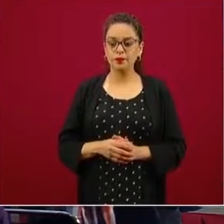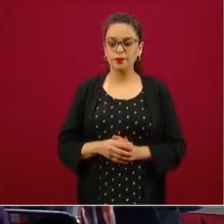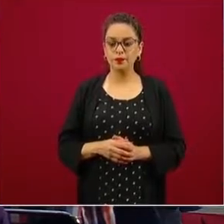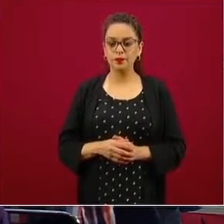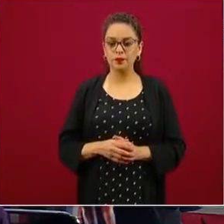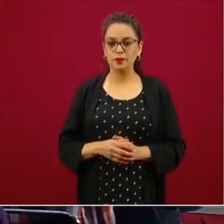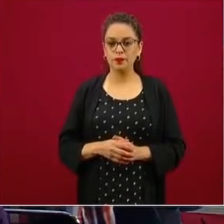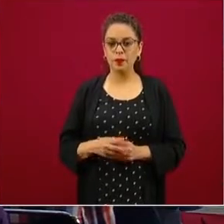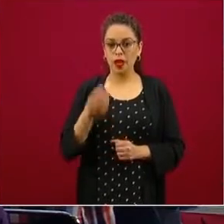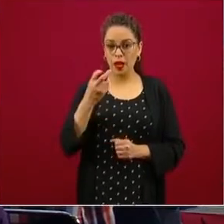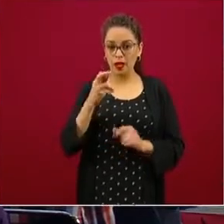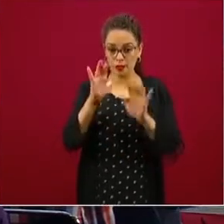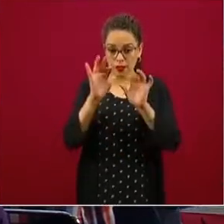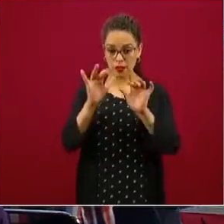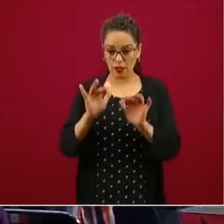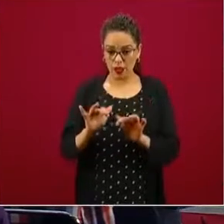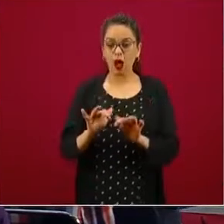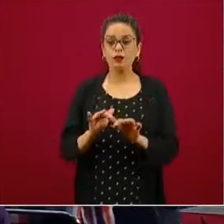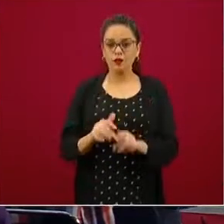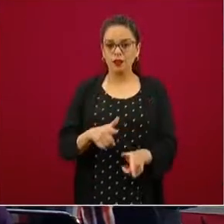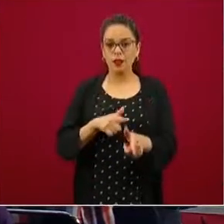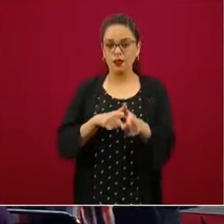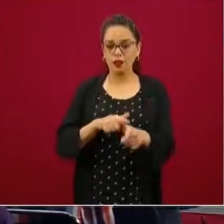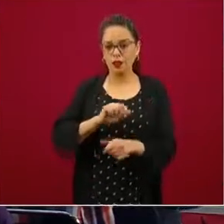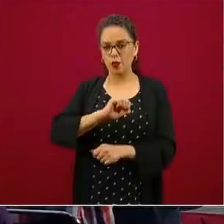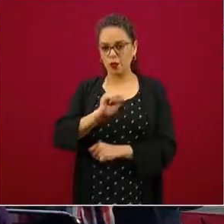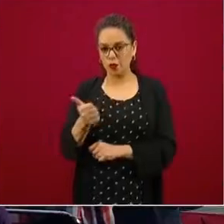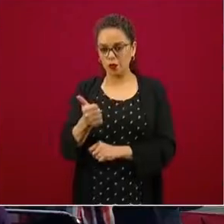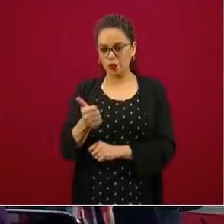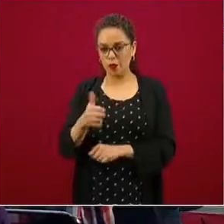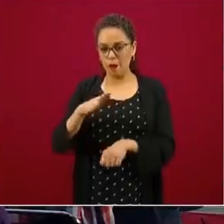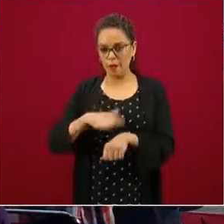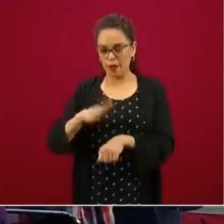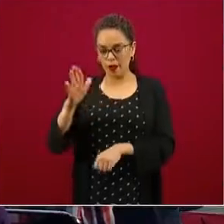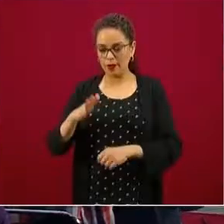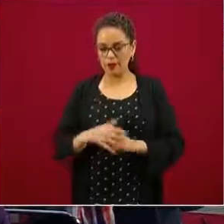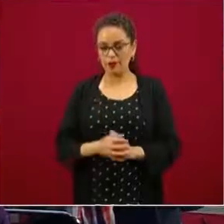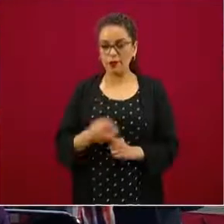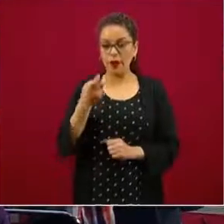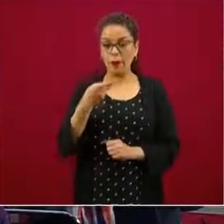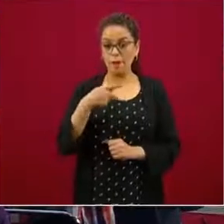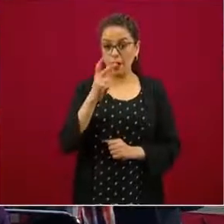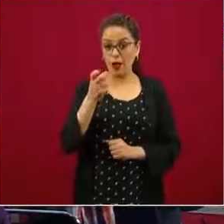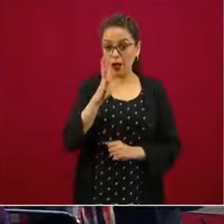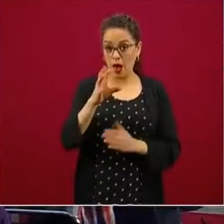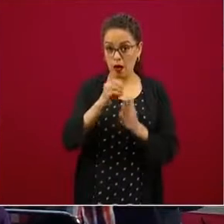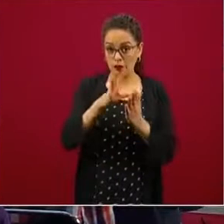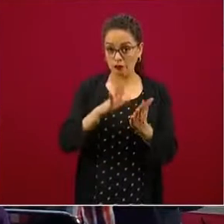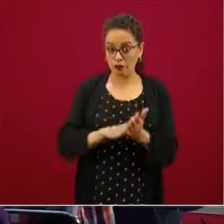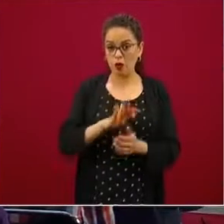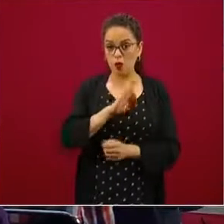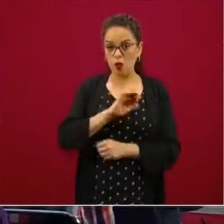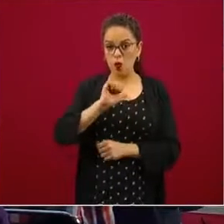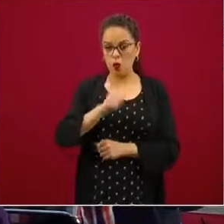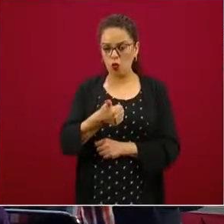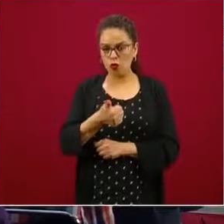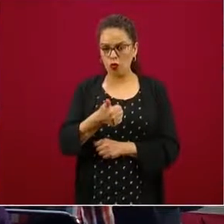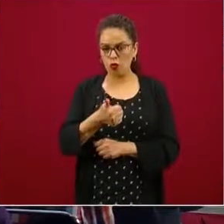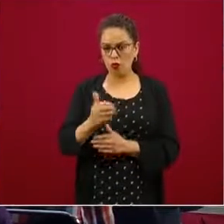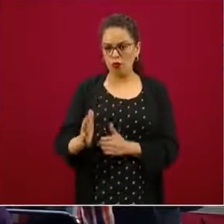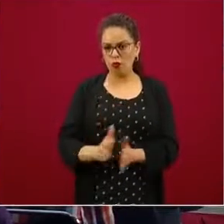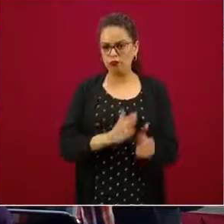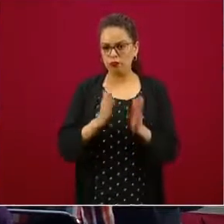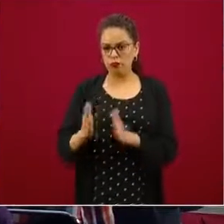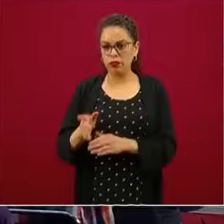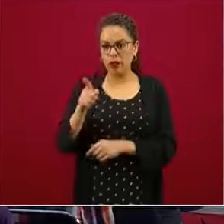Genera todos esos datos y continúa. A partir de ese registro puede pasar a la parte de validación, que esta es la